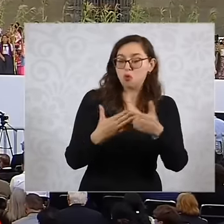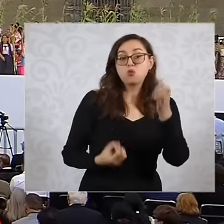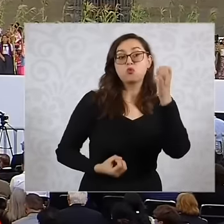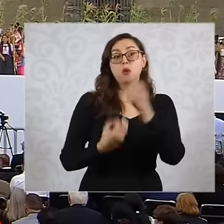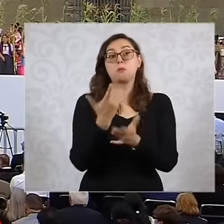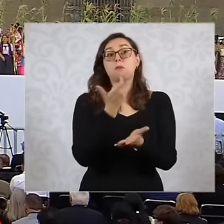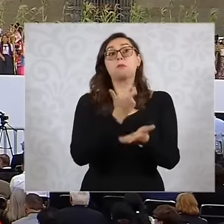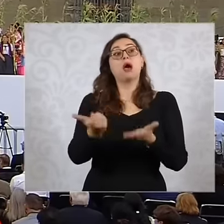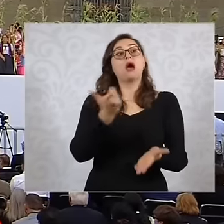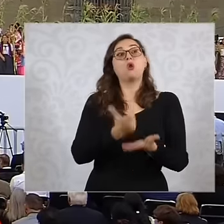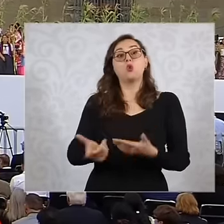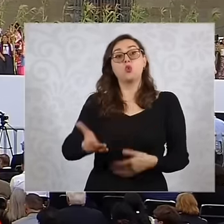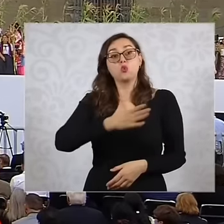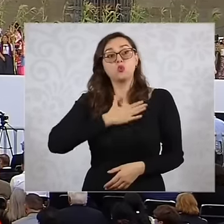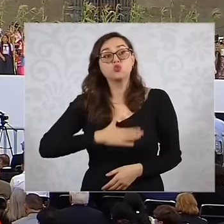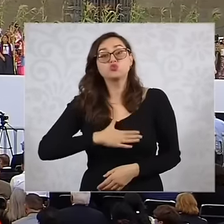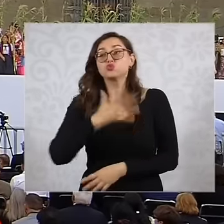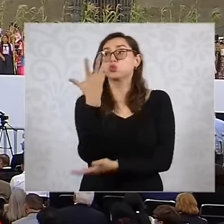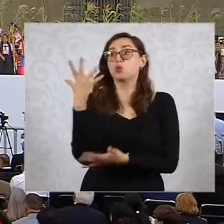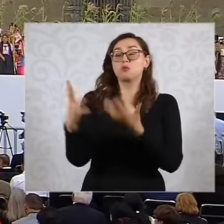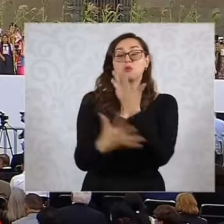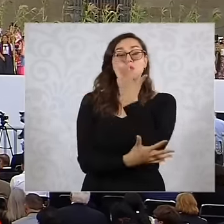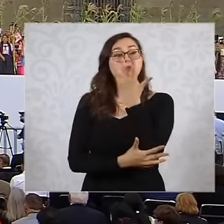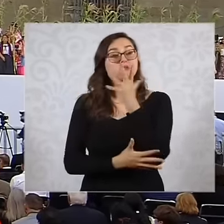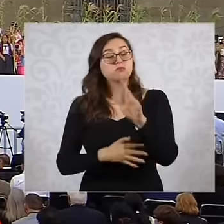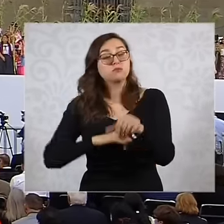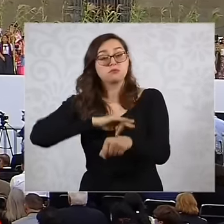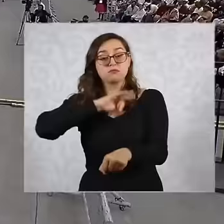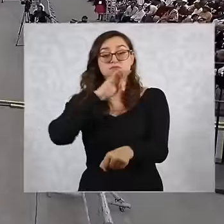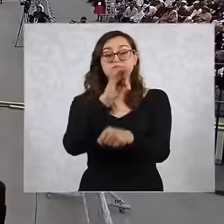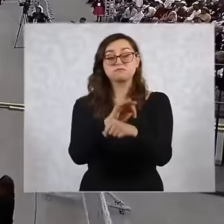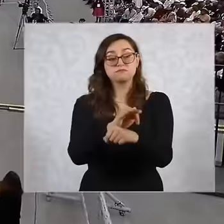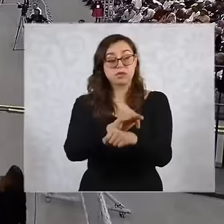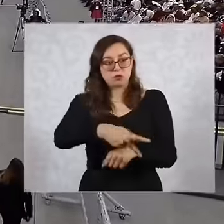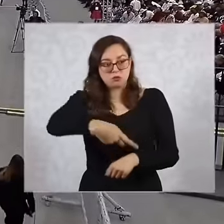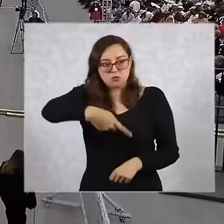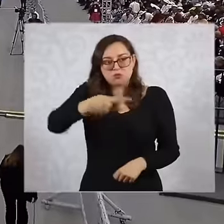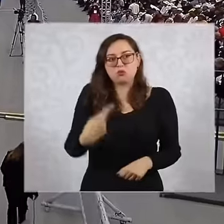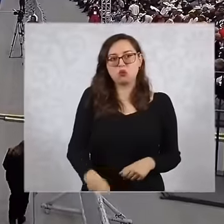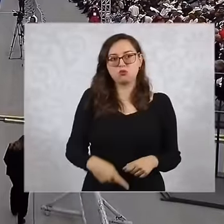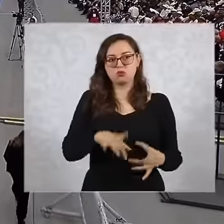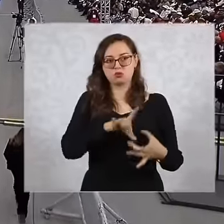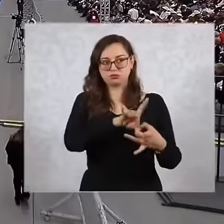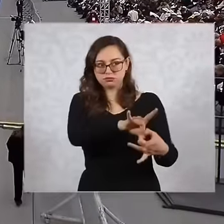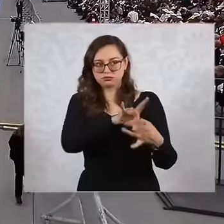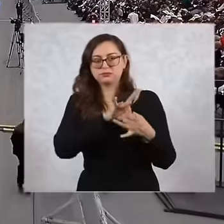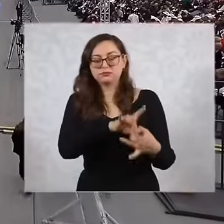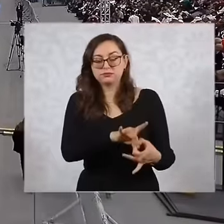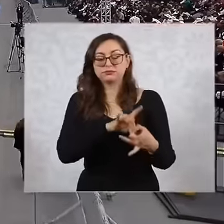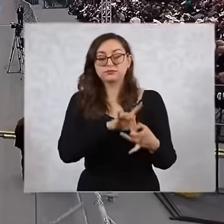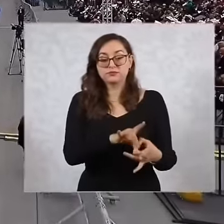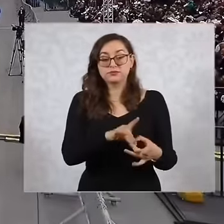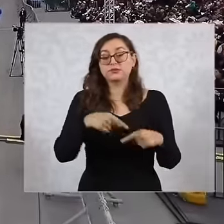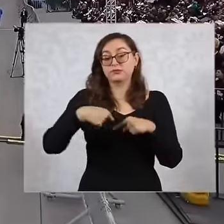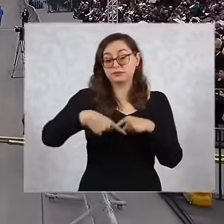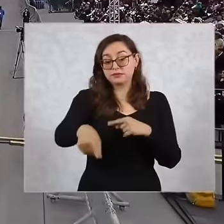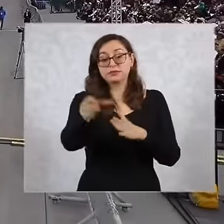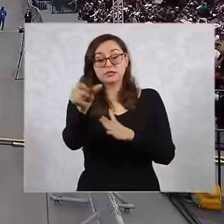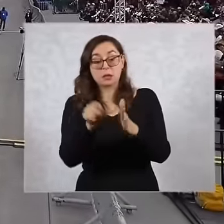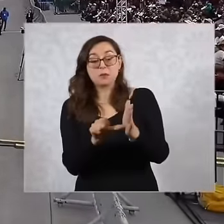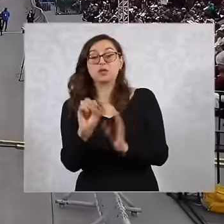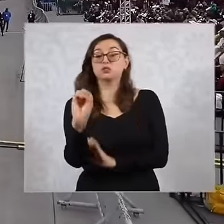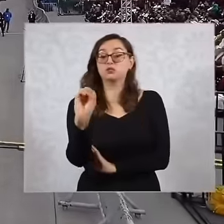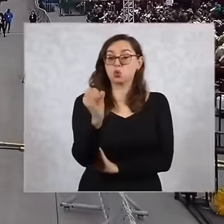salarios, protección al medio ambiente y con contenido nacional. Este mes vamos